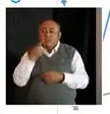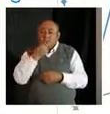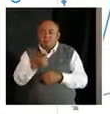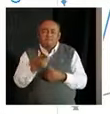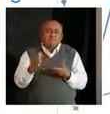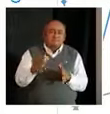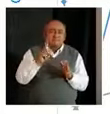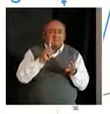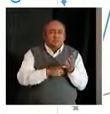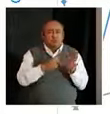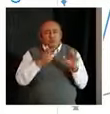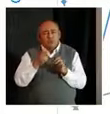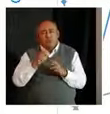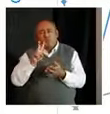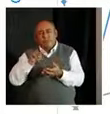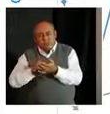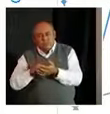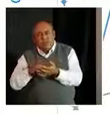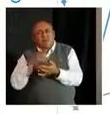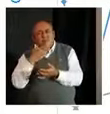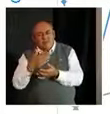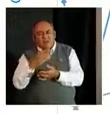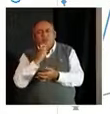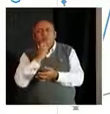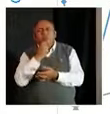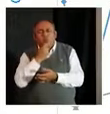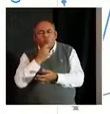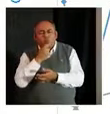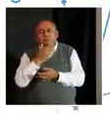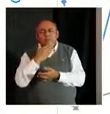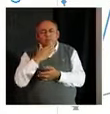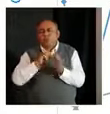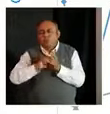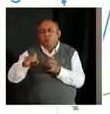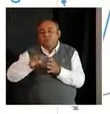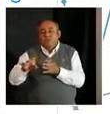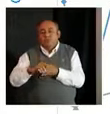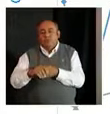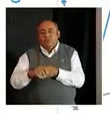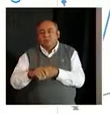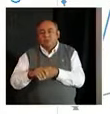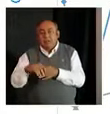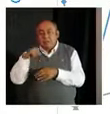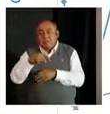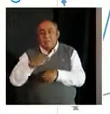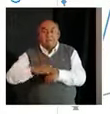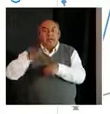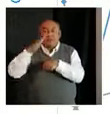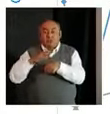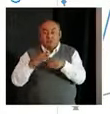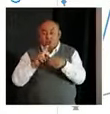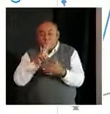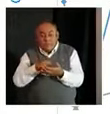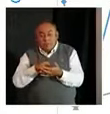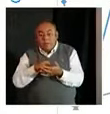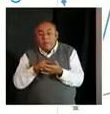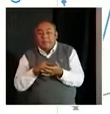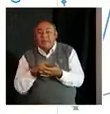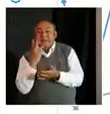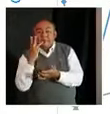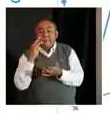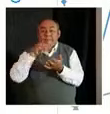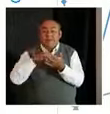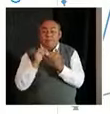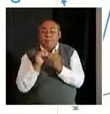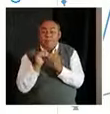2,000 litros, es decir, estamos aproximadamente 1,000 litros por segundo por encima de la recomendación de la Comisión.